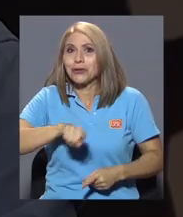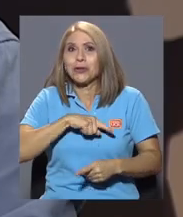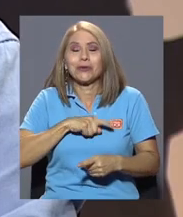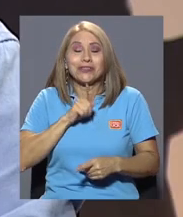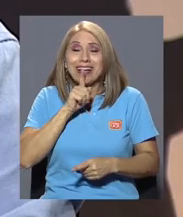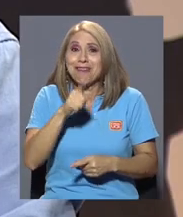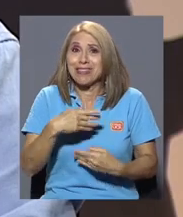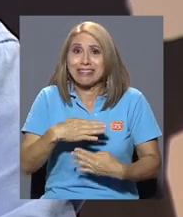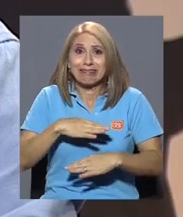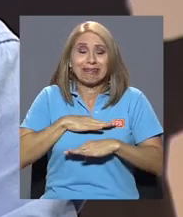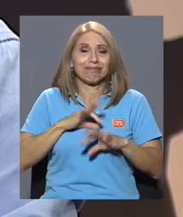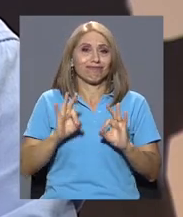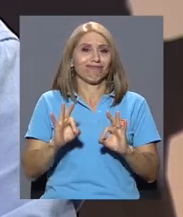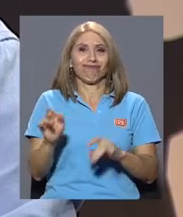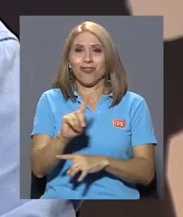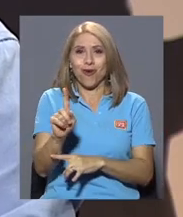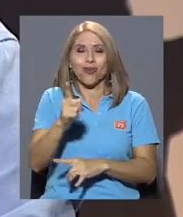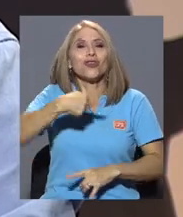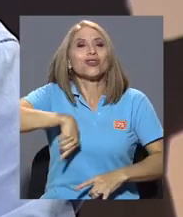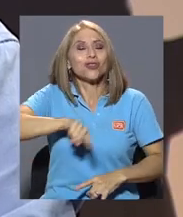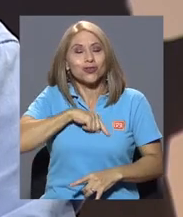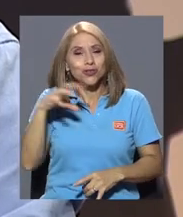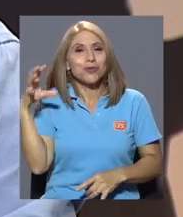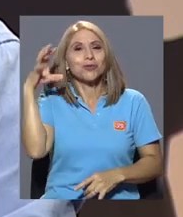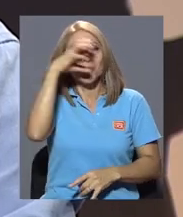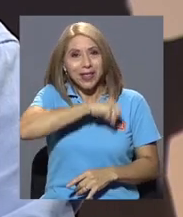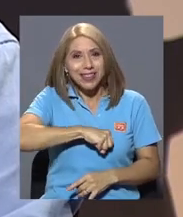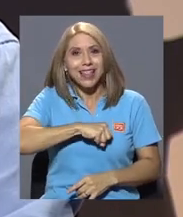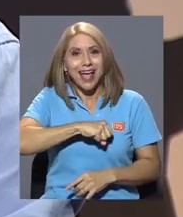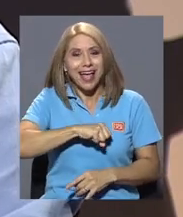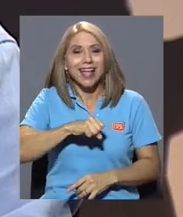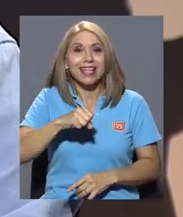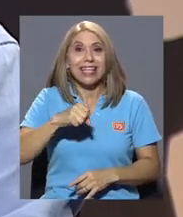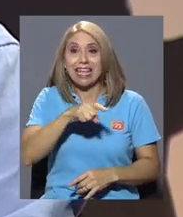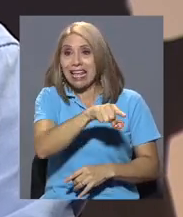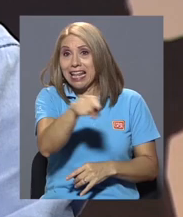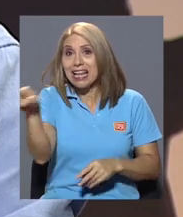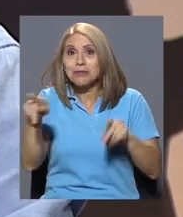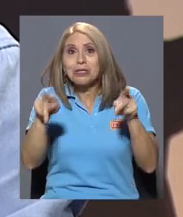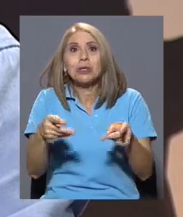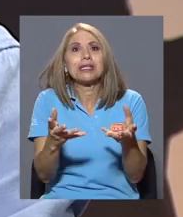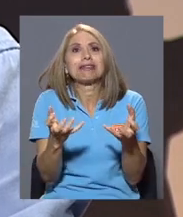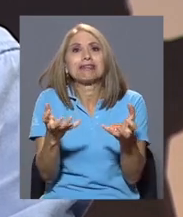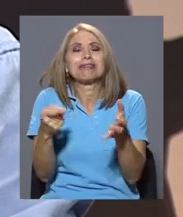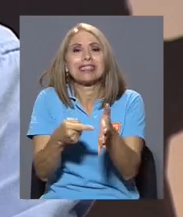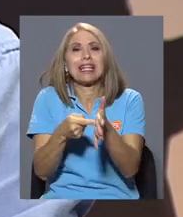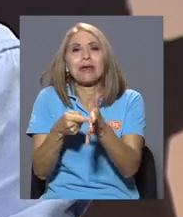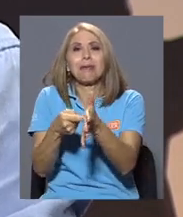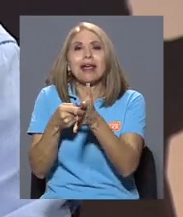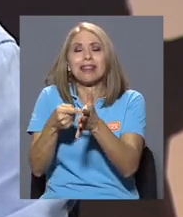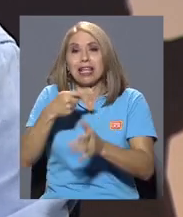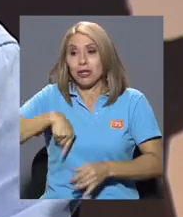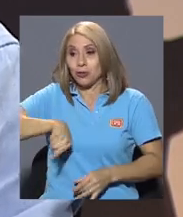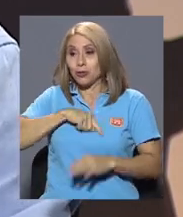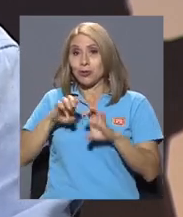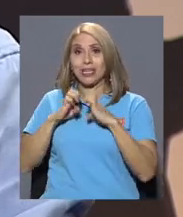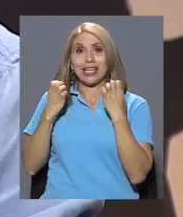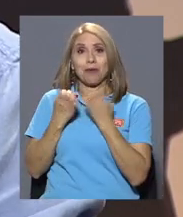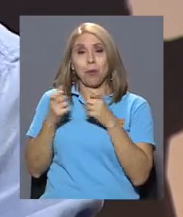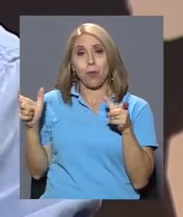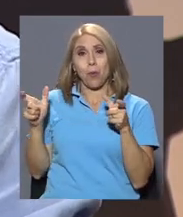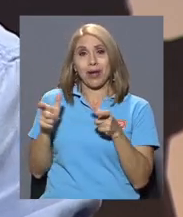ese momento creo que nos dimos cuenta que estábamos generando mucha demanda y éramos muy poquitos y no teníamos